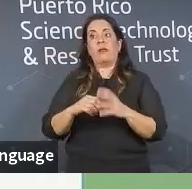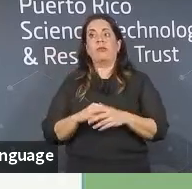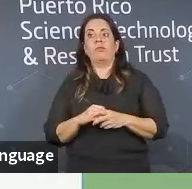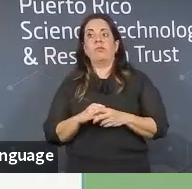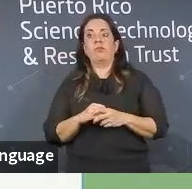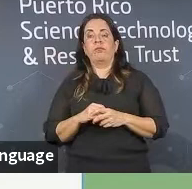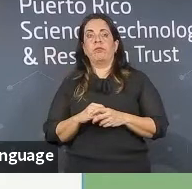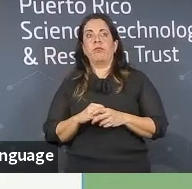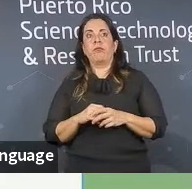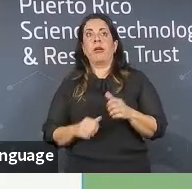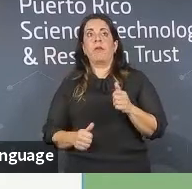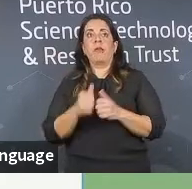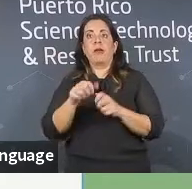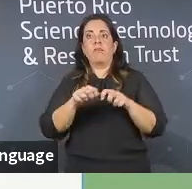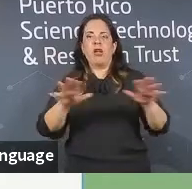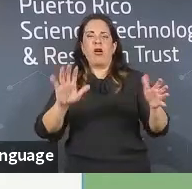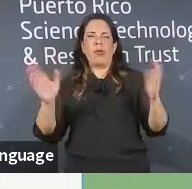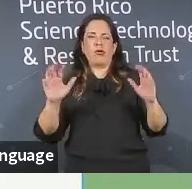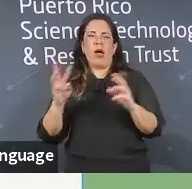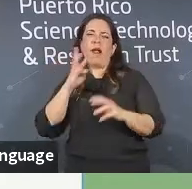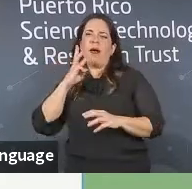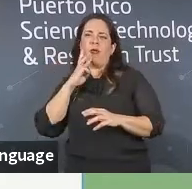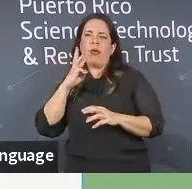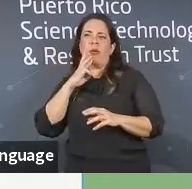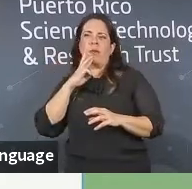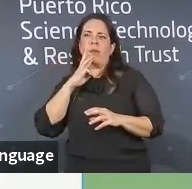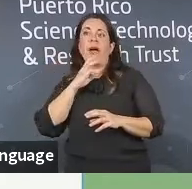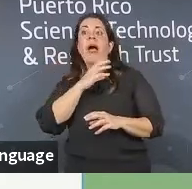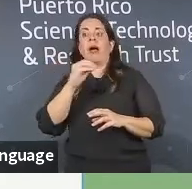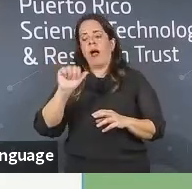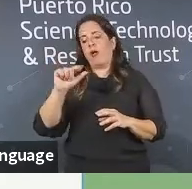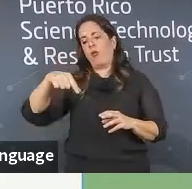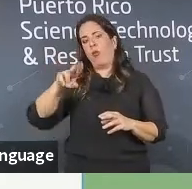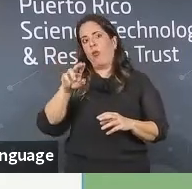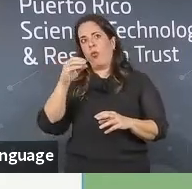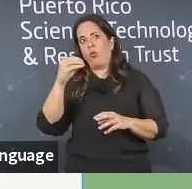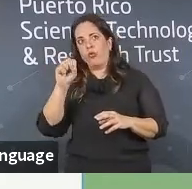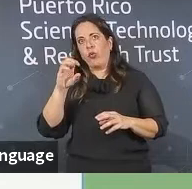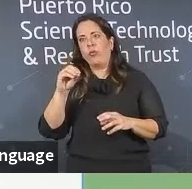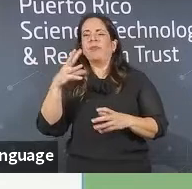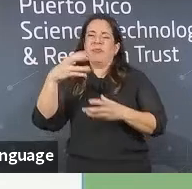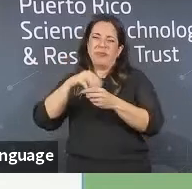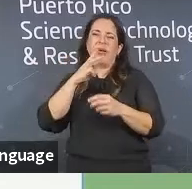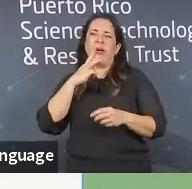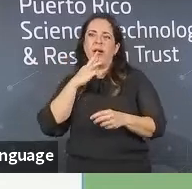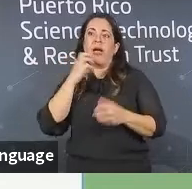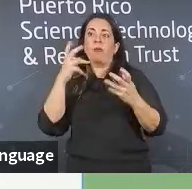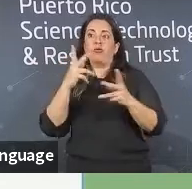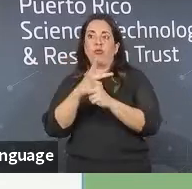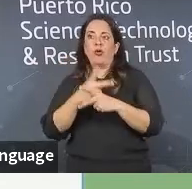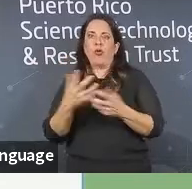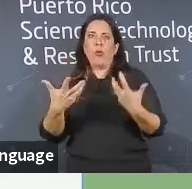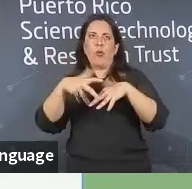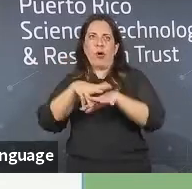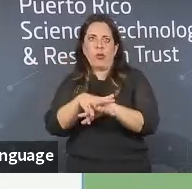fluye más lento que el agua, digamos, y los acuosos que están inmersos en agua, y muchos productos compuestos. Esos